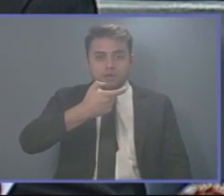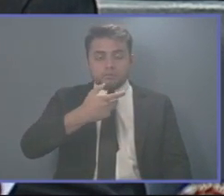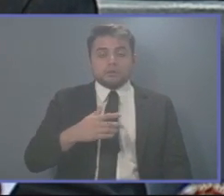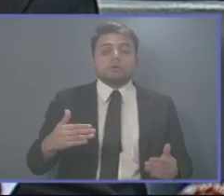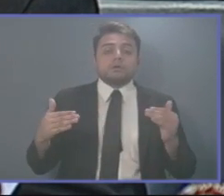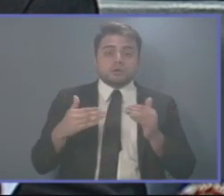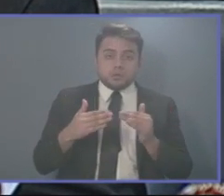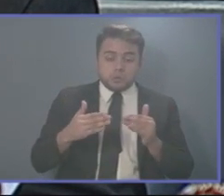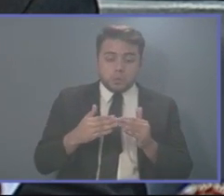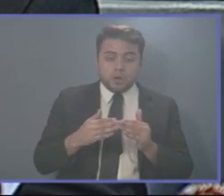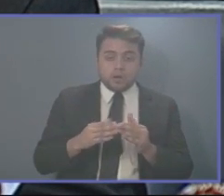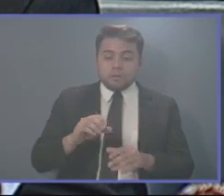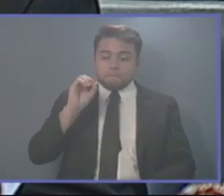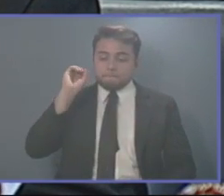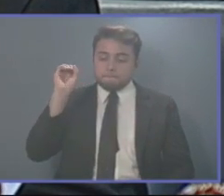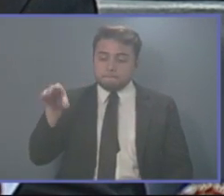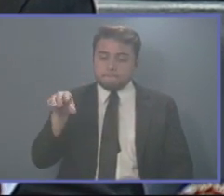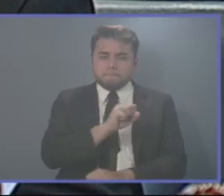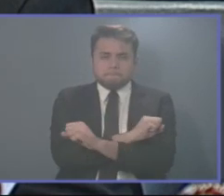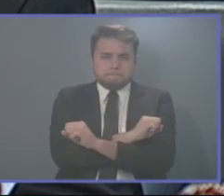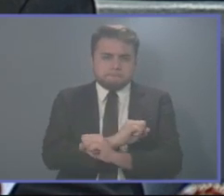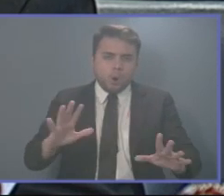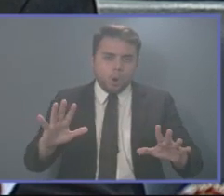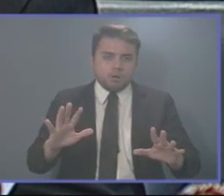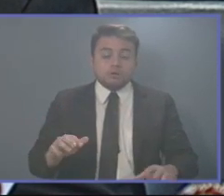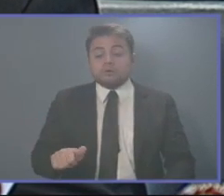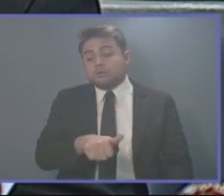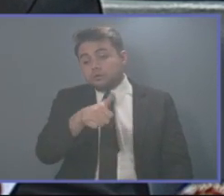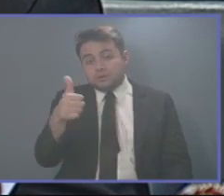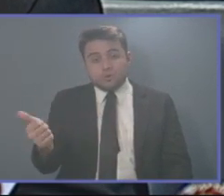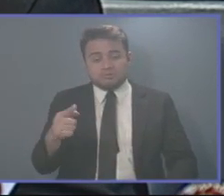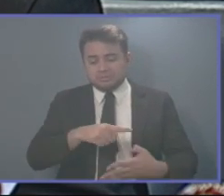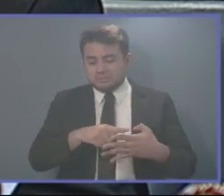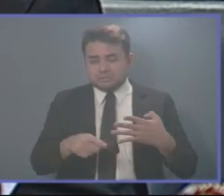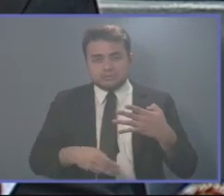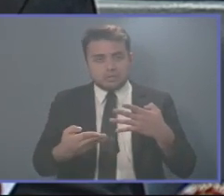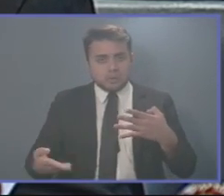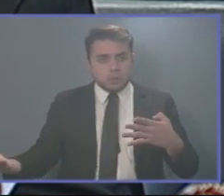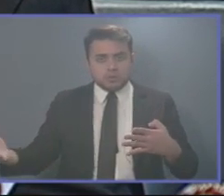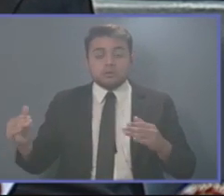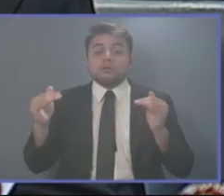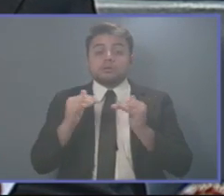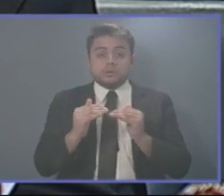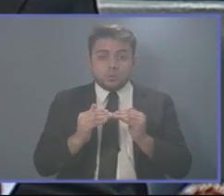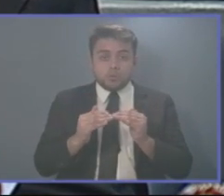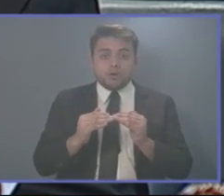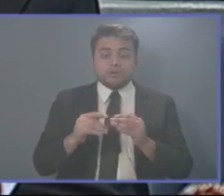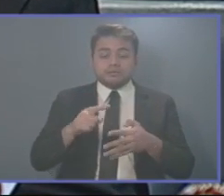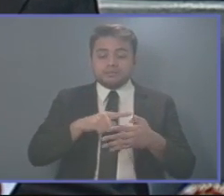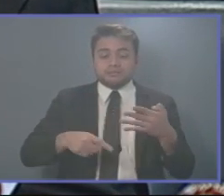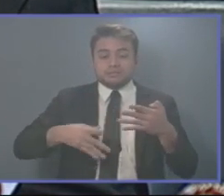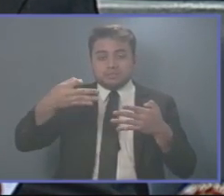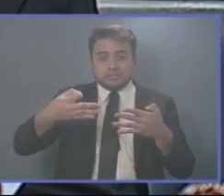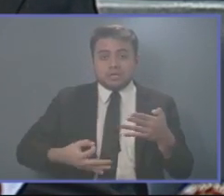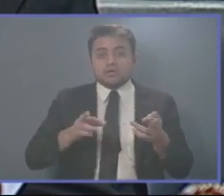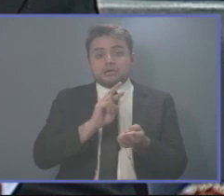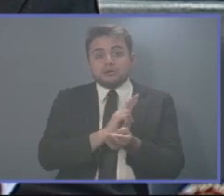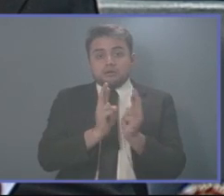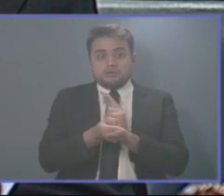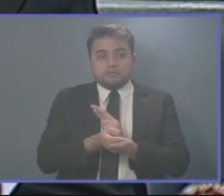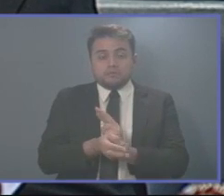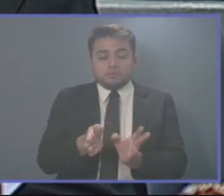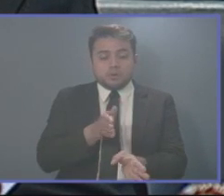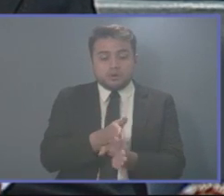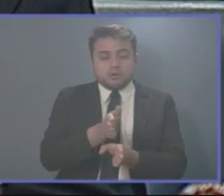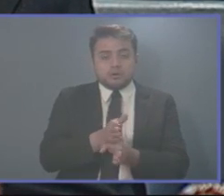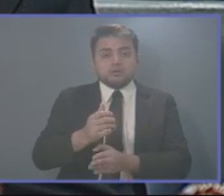y artículos similares y reformas a la ley de la carrera militar 3